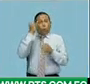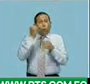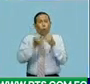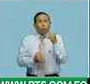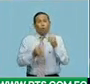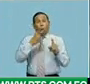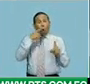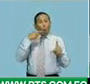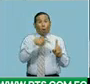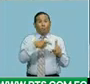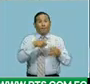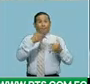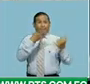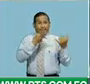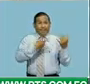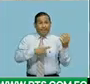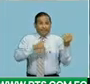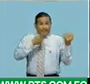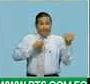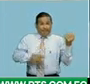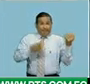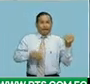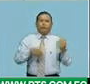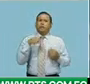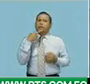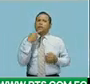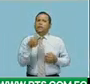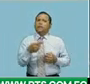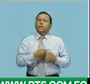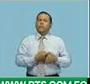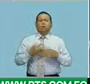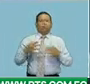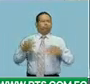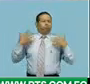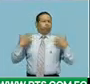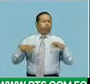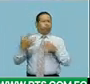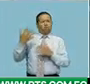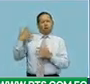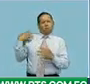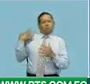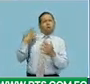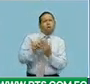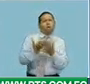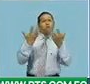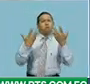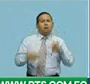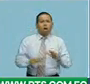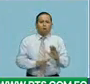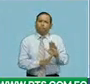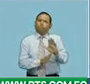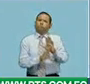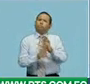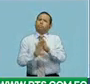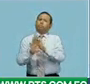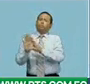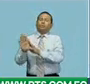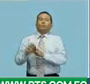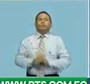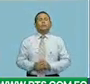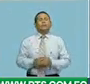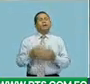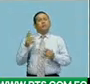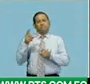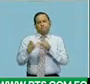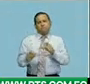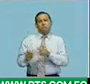Daniel Betancourt habló de un pueblo inclaudicable y su levantamiento de las cenizas. Y por los que vienen